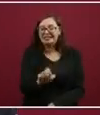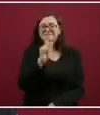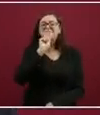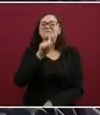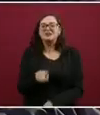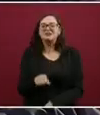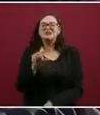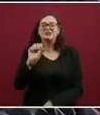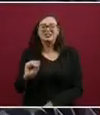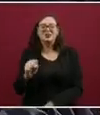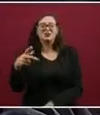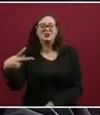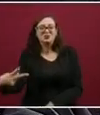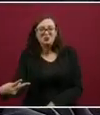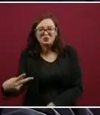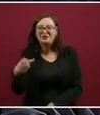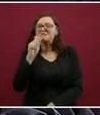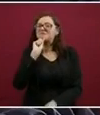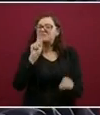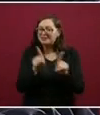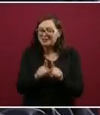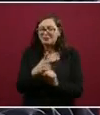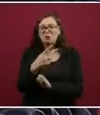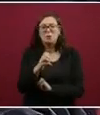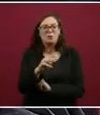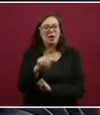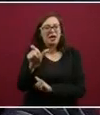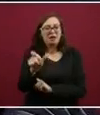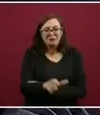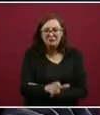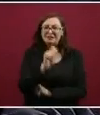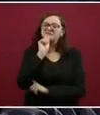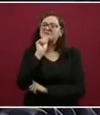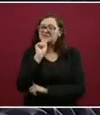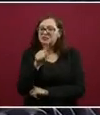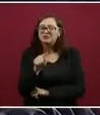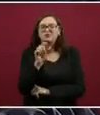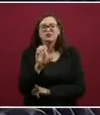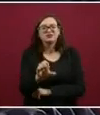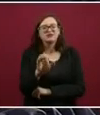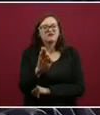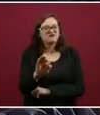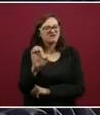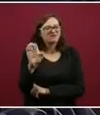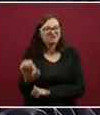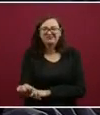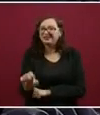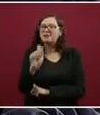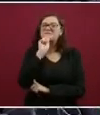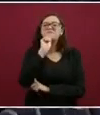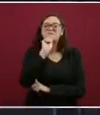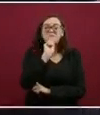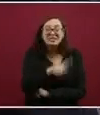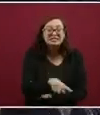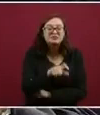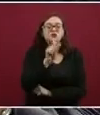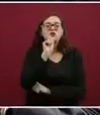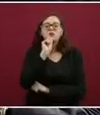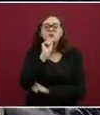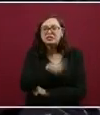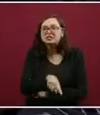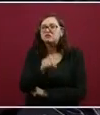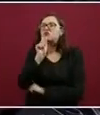Popular, y así en Pemex, y así en la Comisión Federal de Electricidad, y así en el